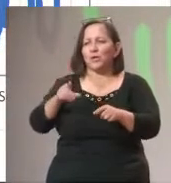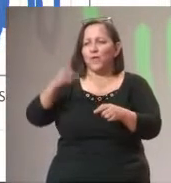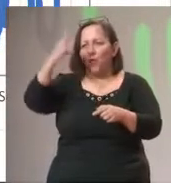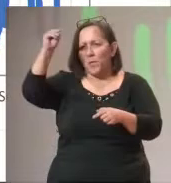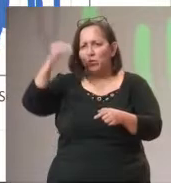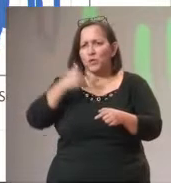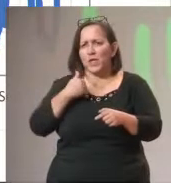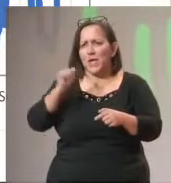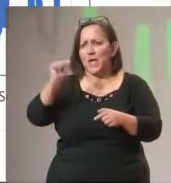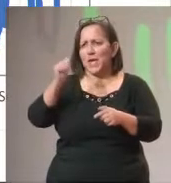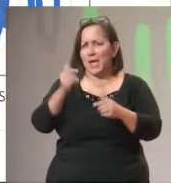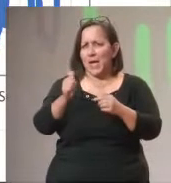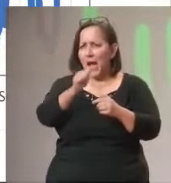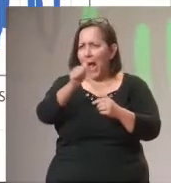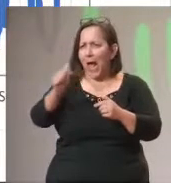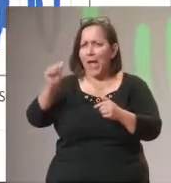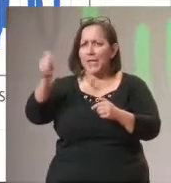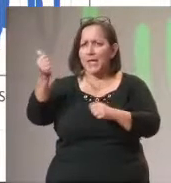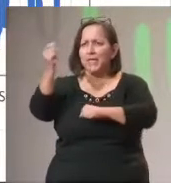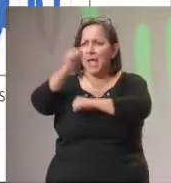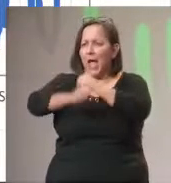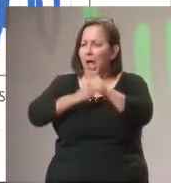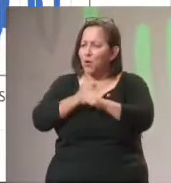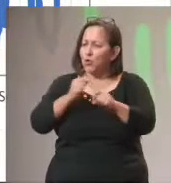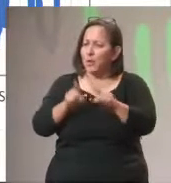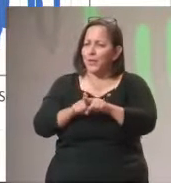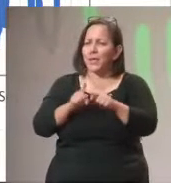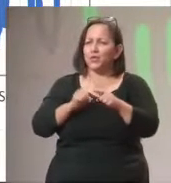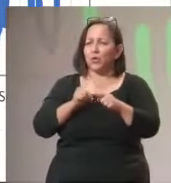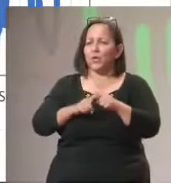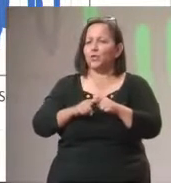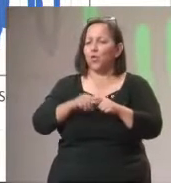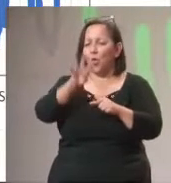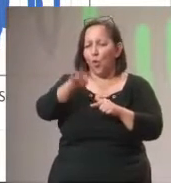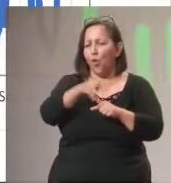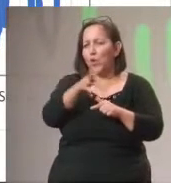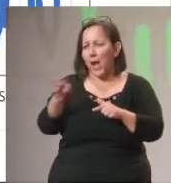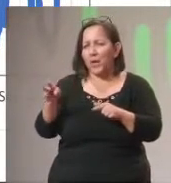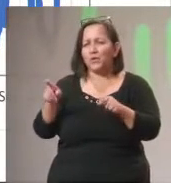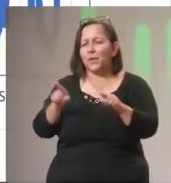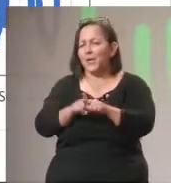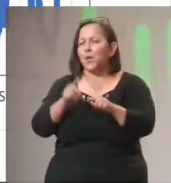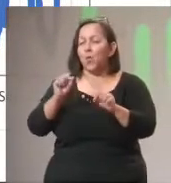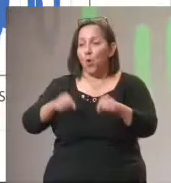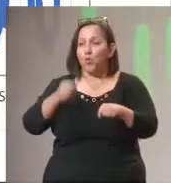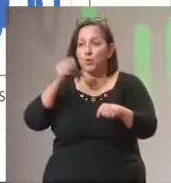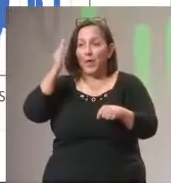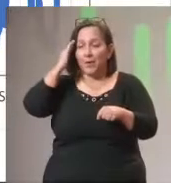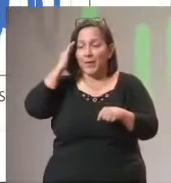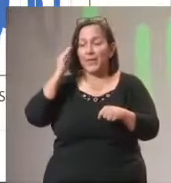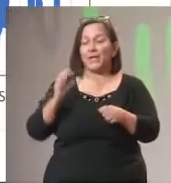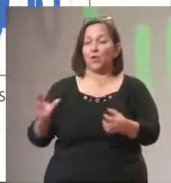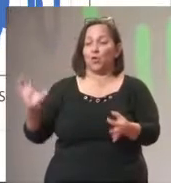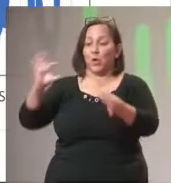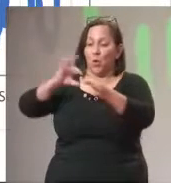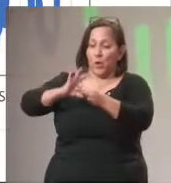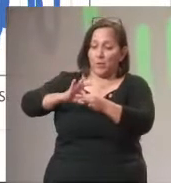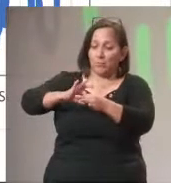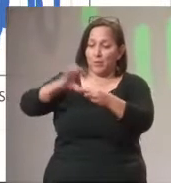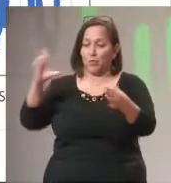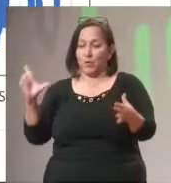y son mediciones cada 15 minutos en el caso de la naciente, y que creo que son horarios en el caso del pozo. Entonces podemos saber que el sistema se conecta y se